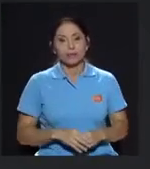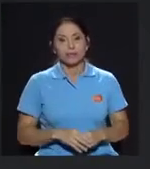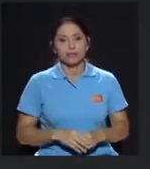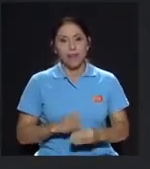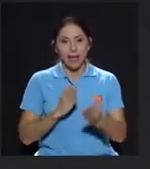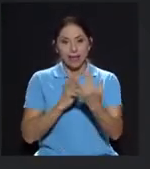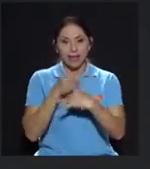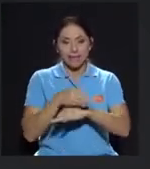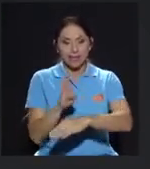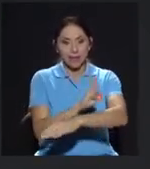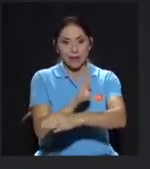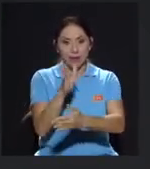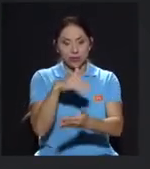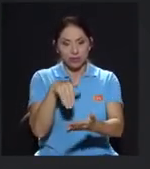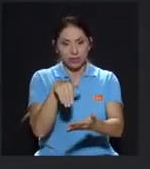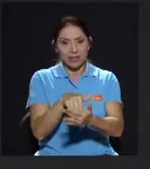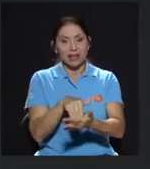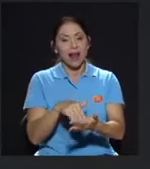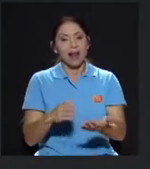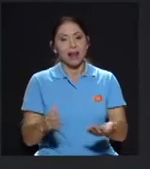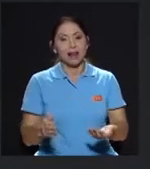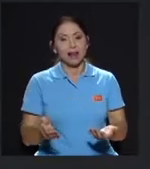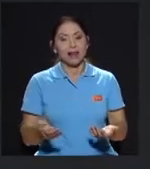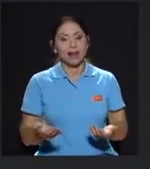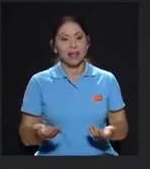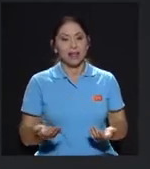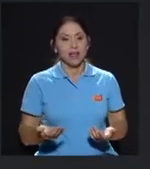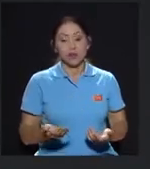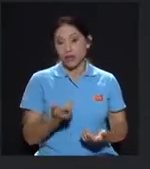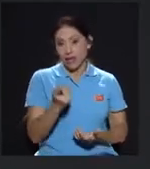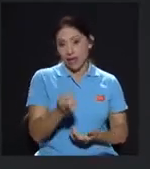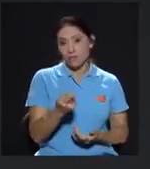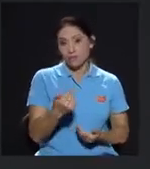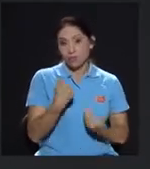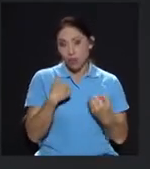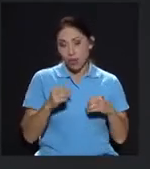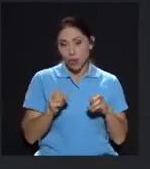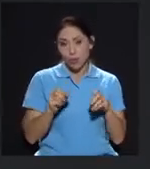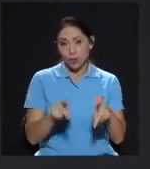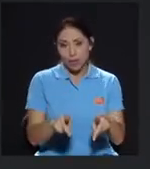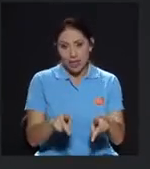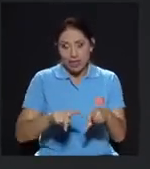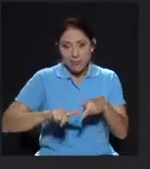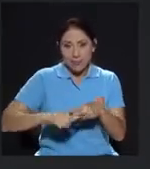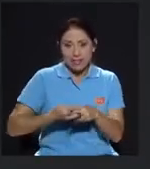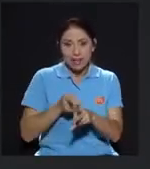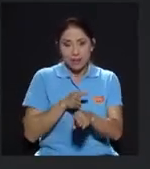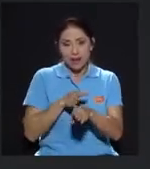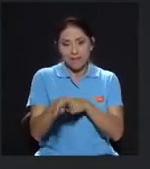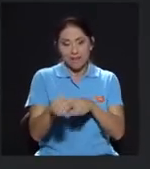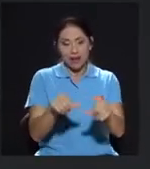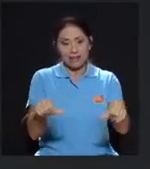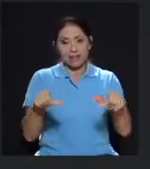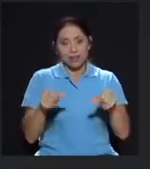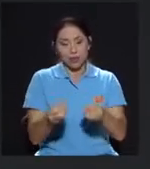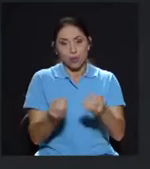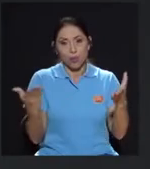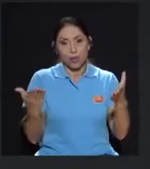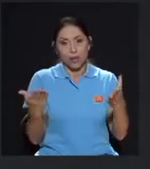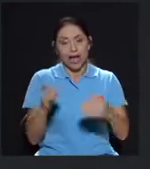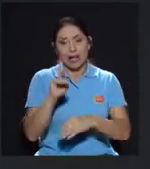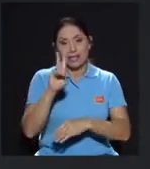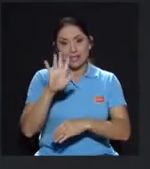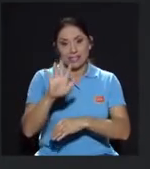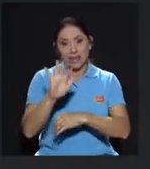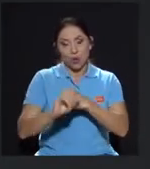través del banco central donde tuve la oportunidad de empezar a hacer mi carrera en el sector público por cinco